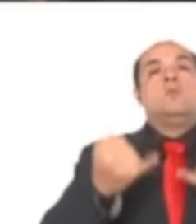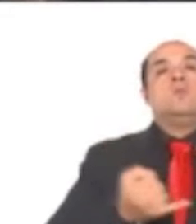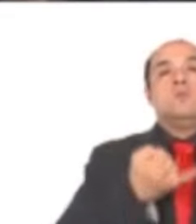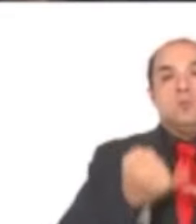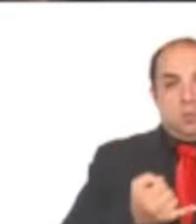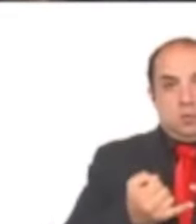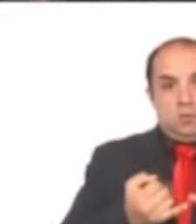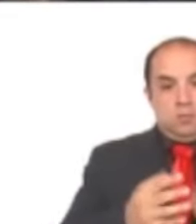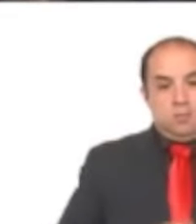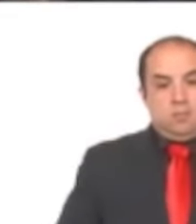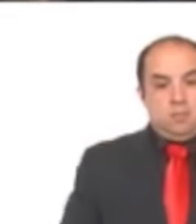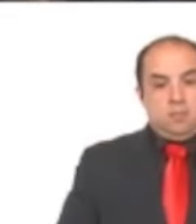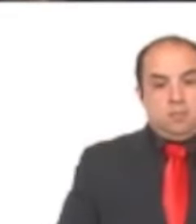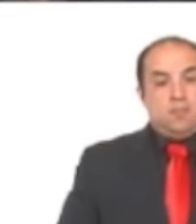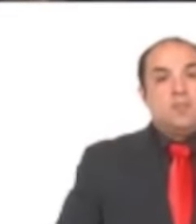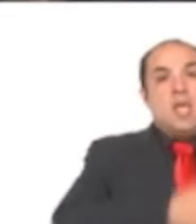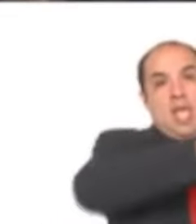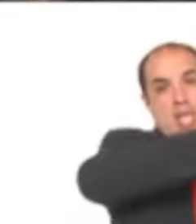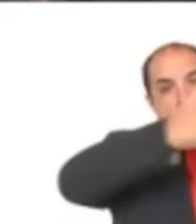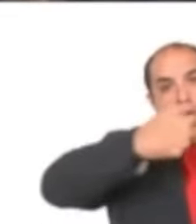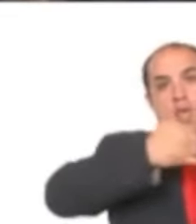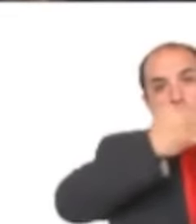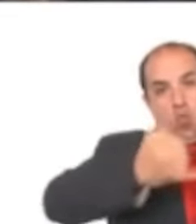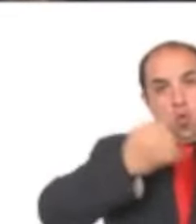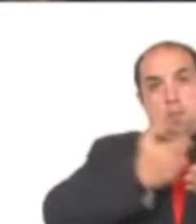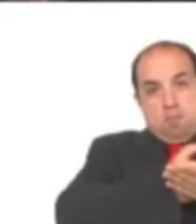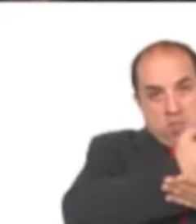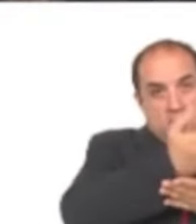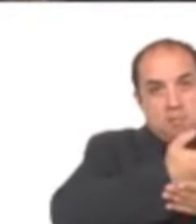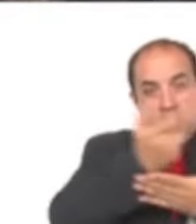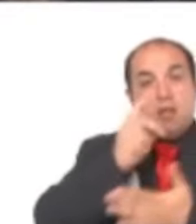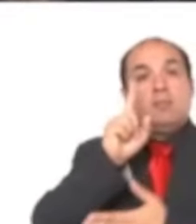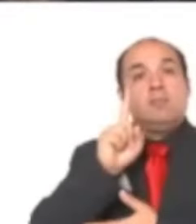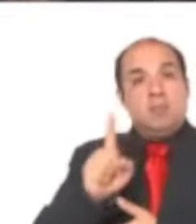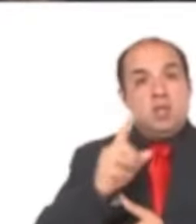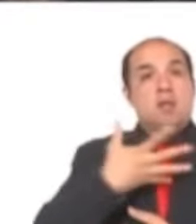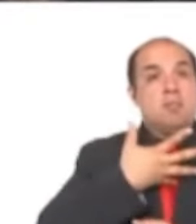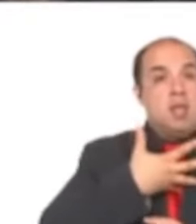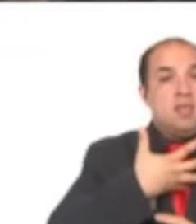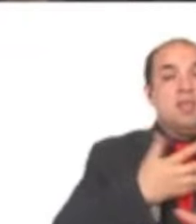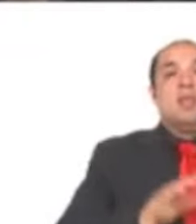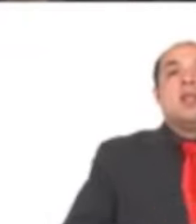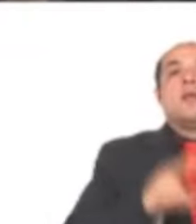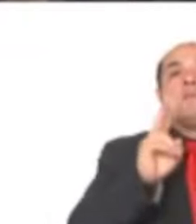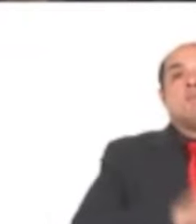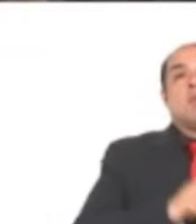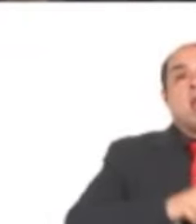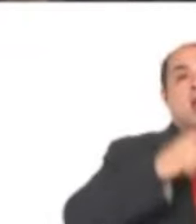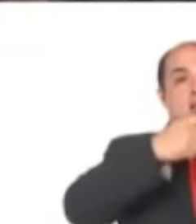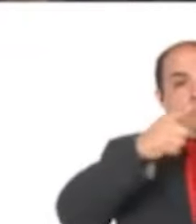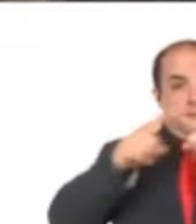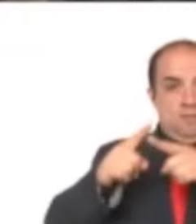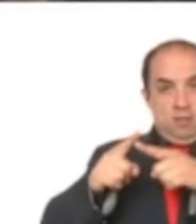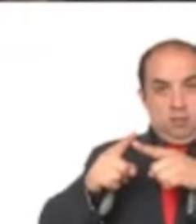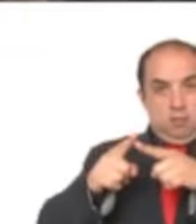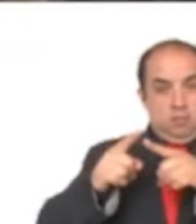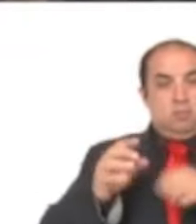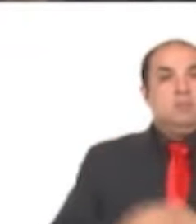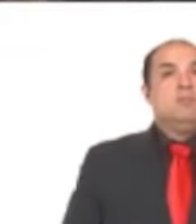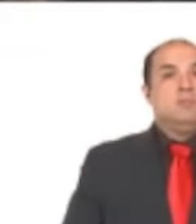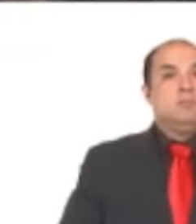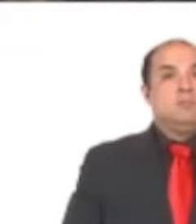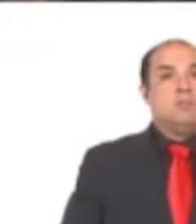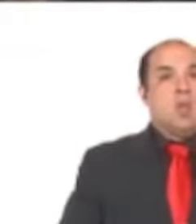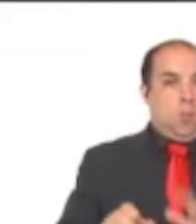atracciones va a ser por cada juego, pero va a estar basado en tarifas diferenciadas.